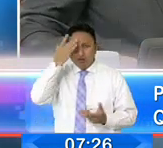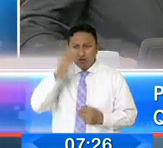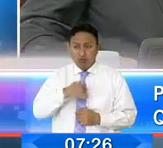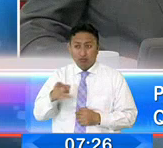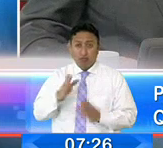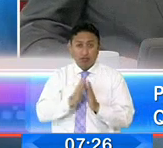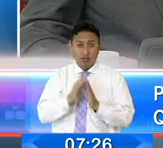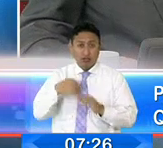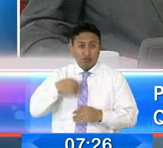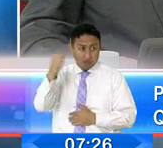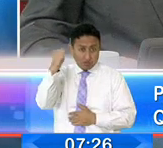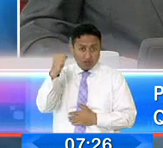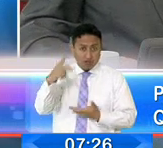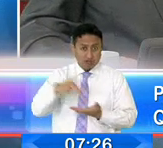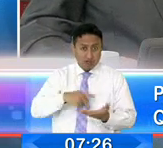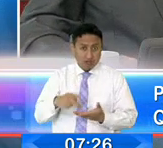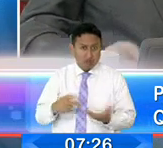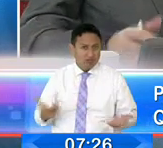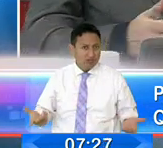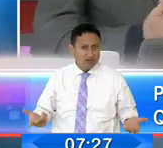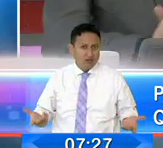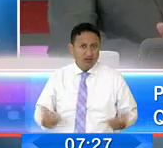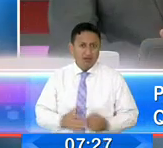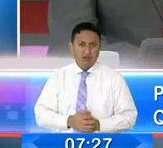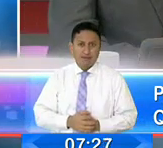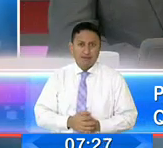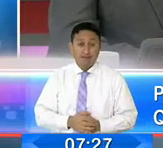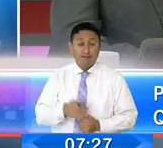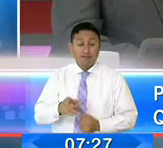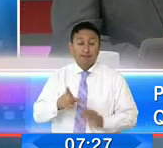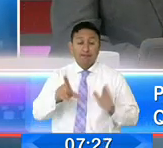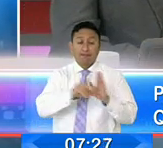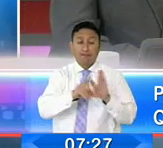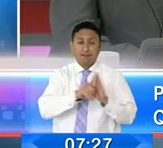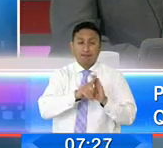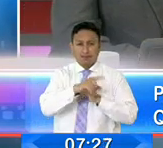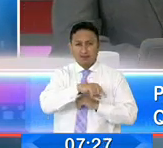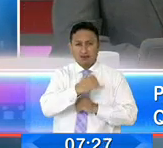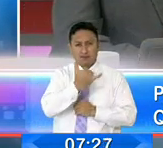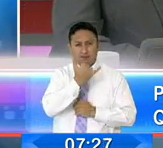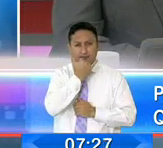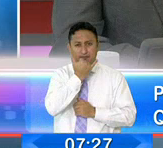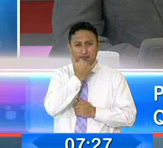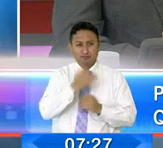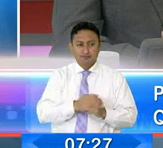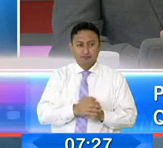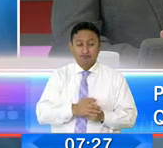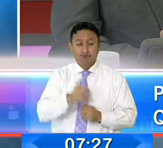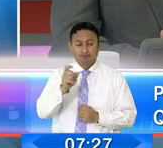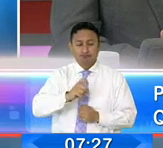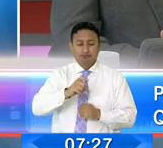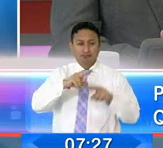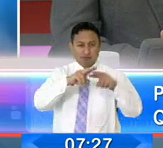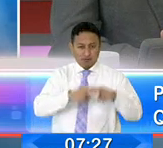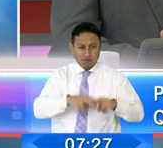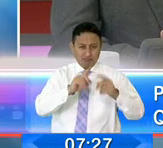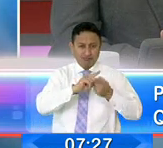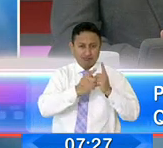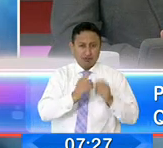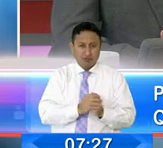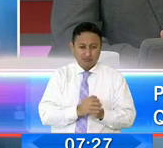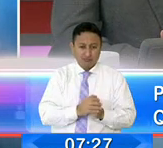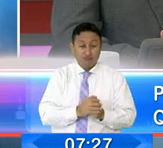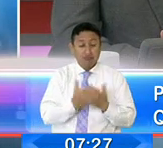reclamar que les paguen sus salarios. Creo que esa política es absolutamente equivocada y tenemos que revisarla. Y hago más bien